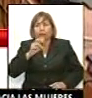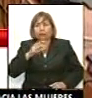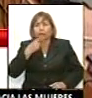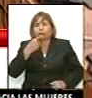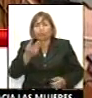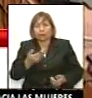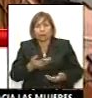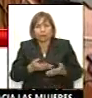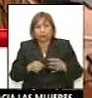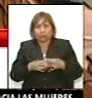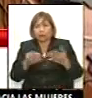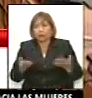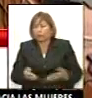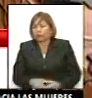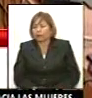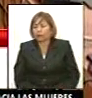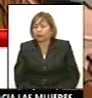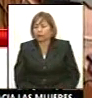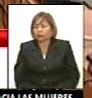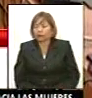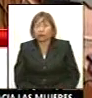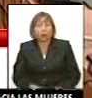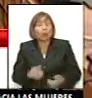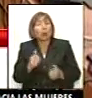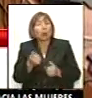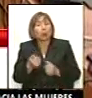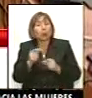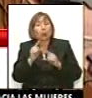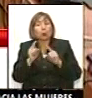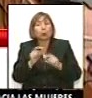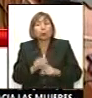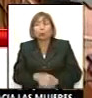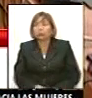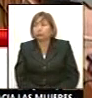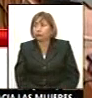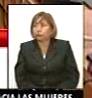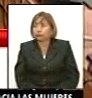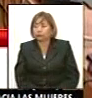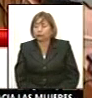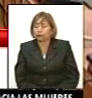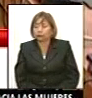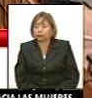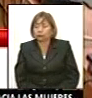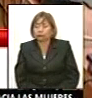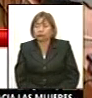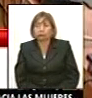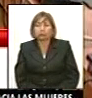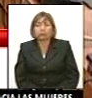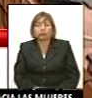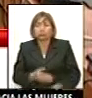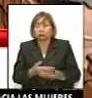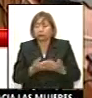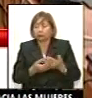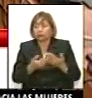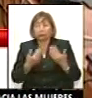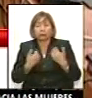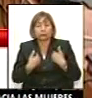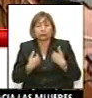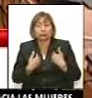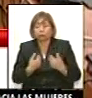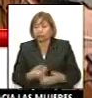aperture? Y la otra pregunta, ¿en qué fecha, no? Le entabló